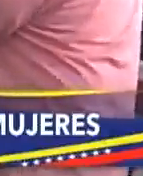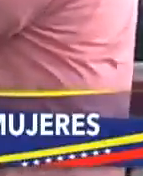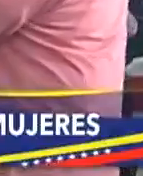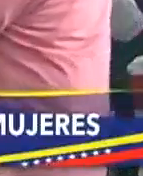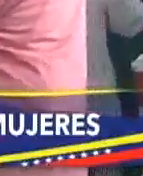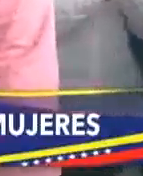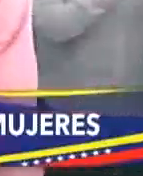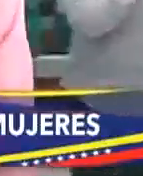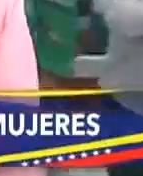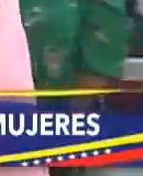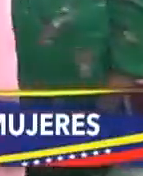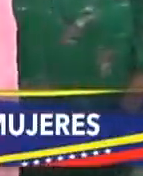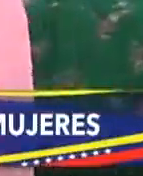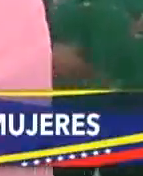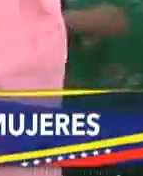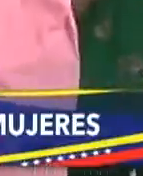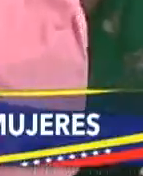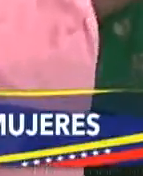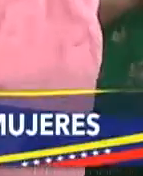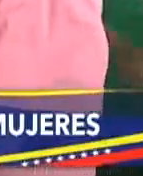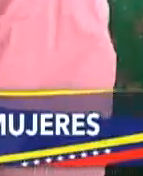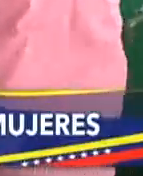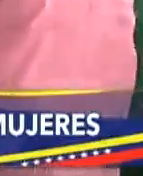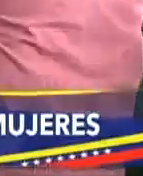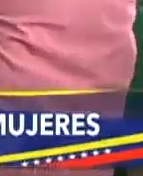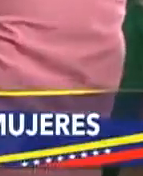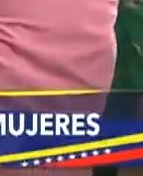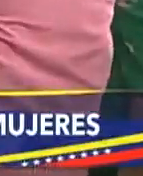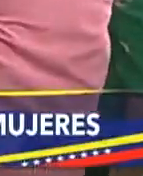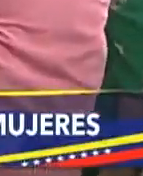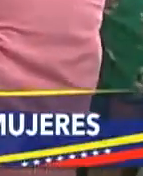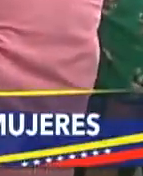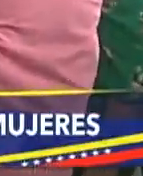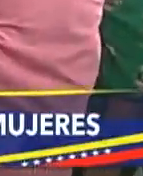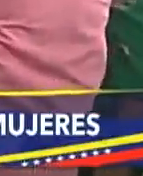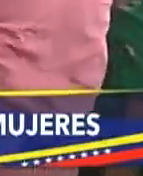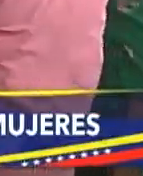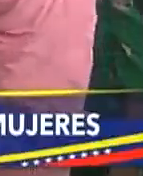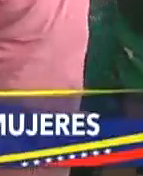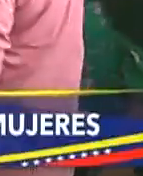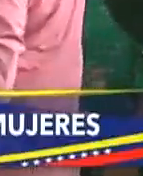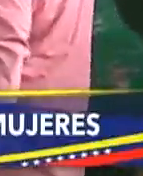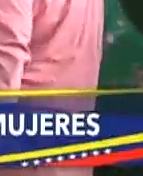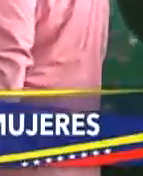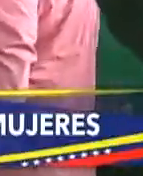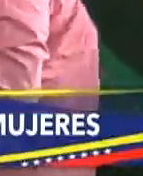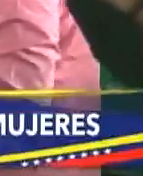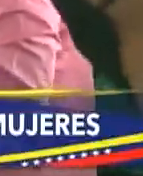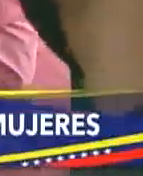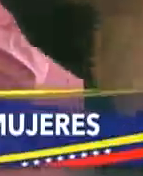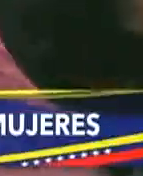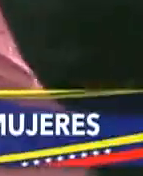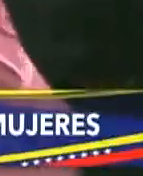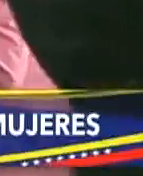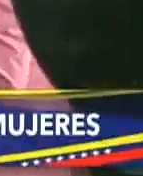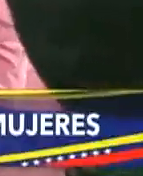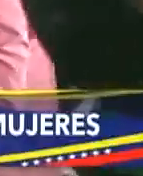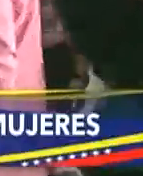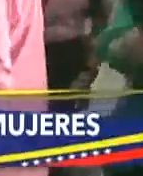patriarcado. Es una tarde de encuentro donde el presidente de la República está compartiendo con las mujeres de diversas